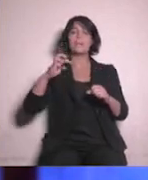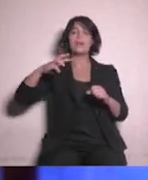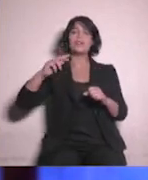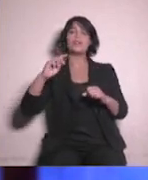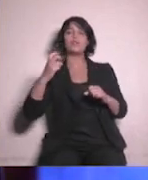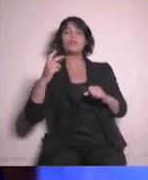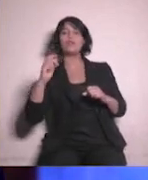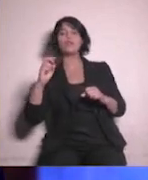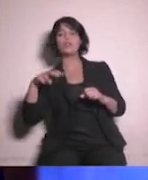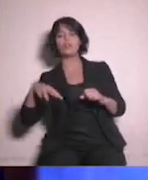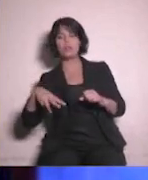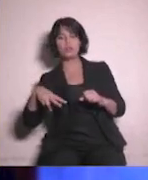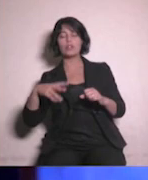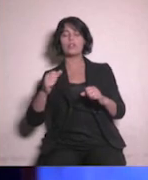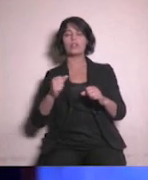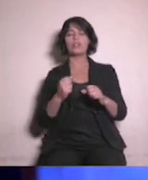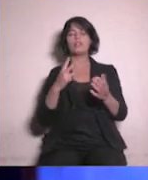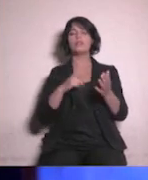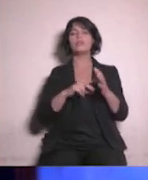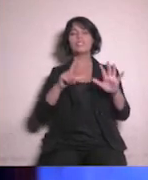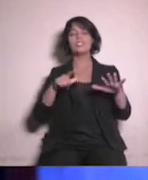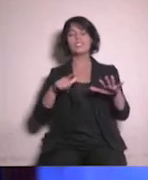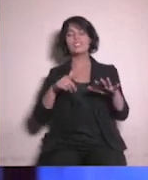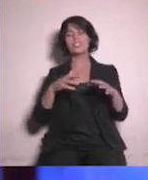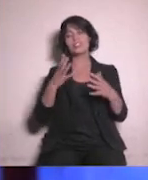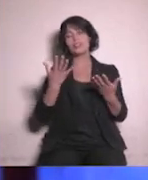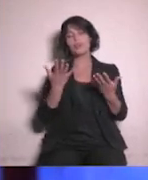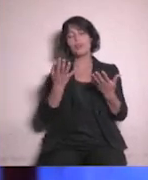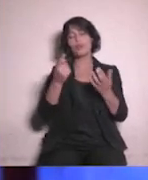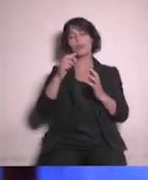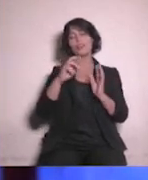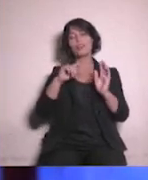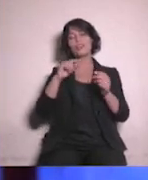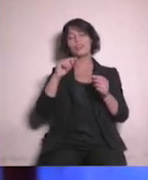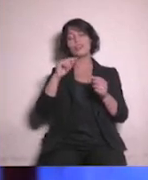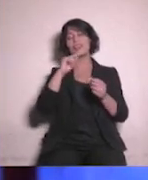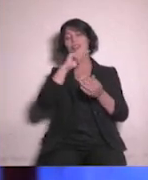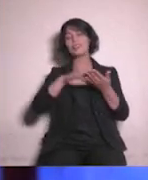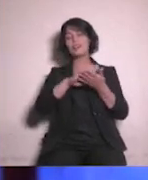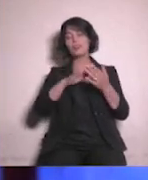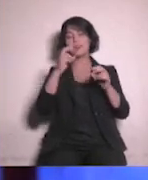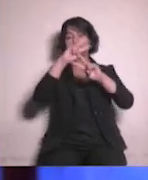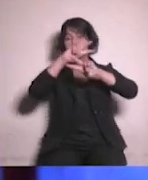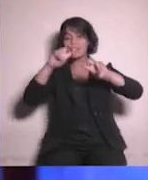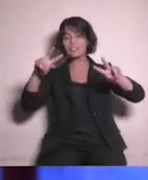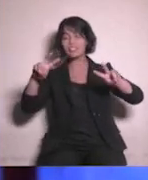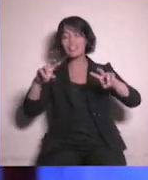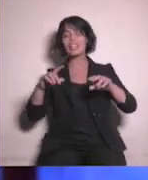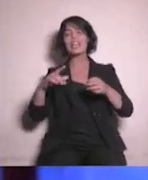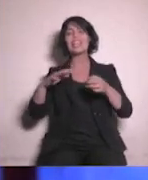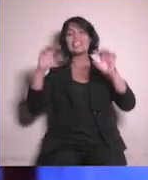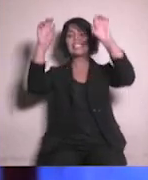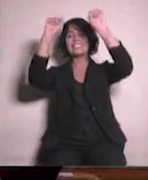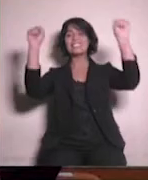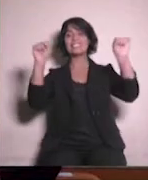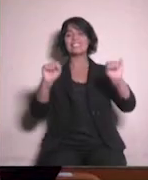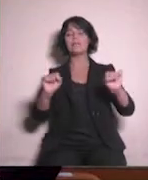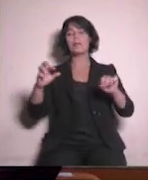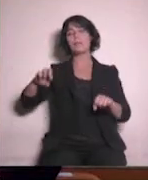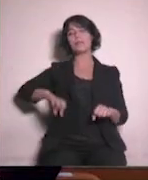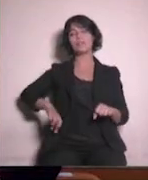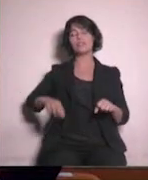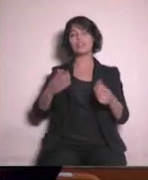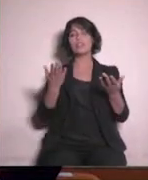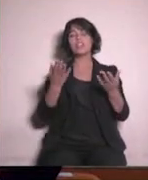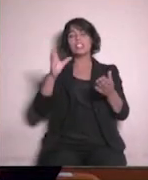2017, que es la principal referencia mundial para analizar los sistemas de pensiones. Respecto de Chile,